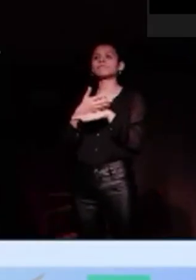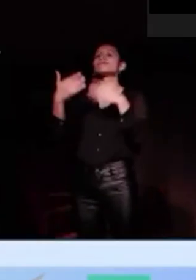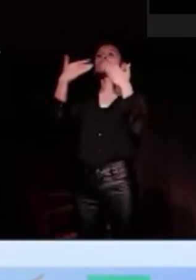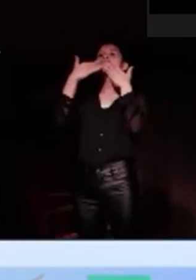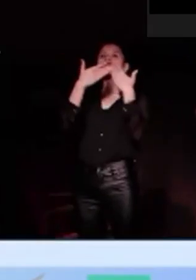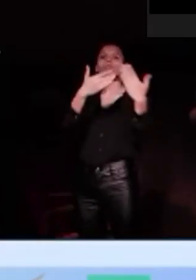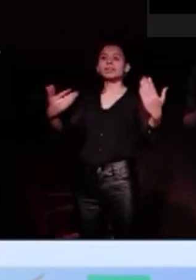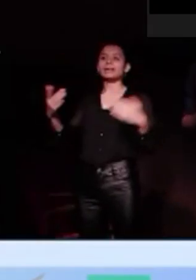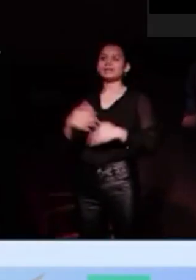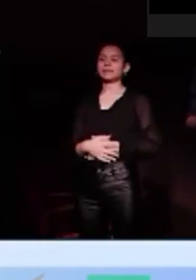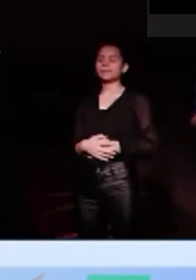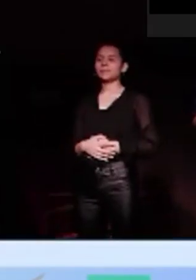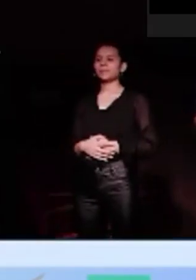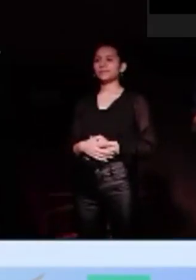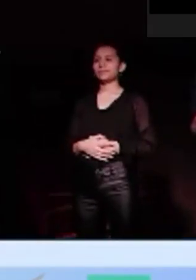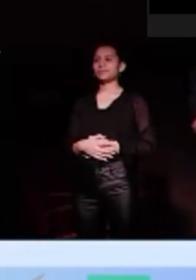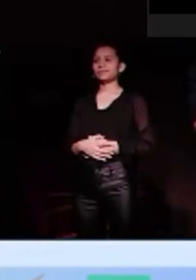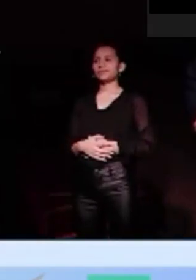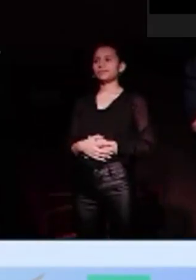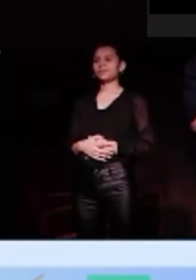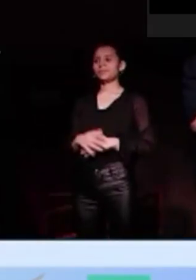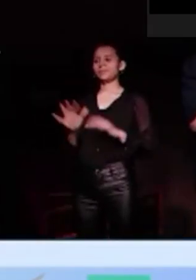atención.